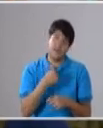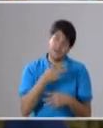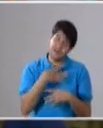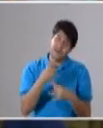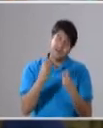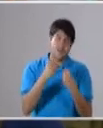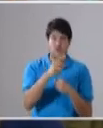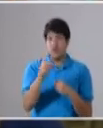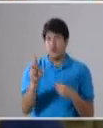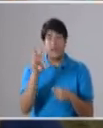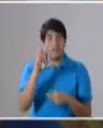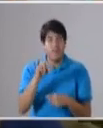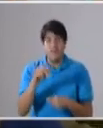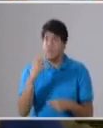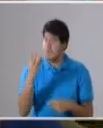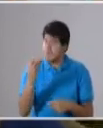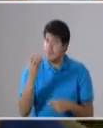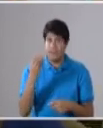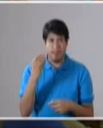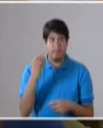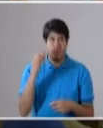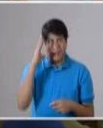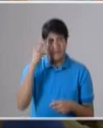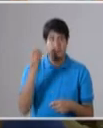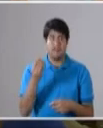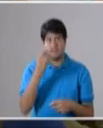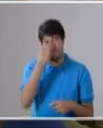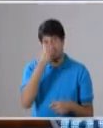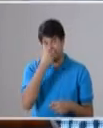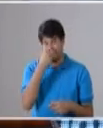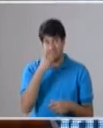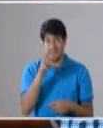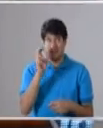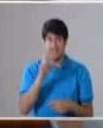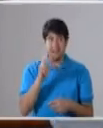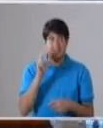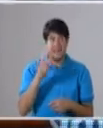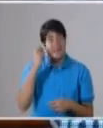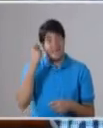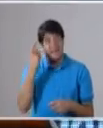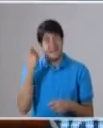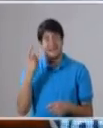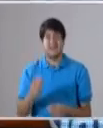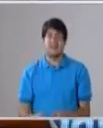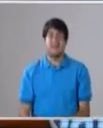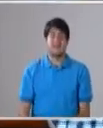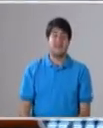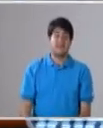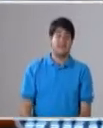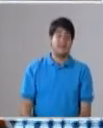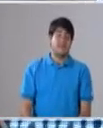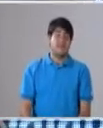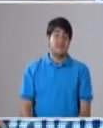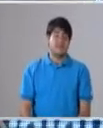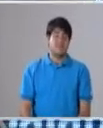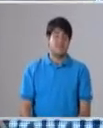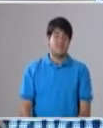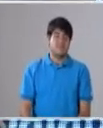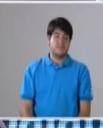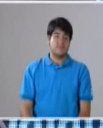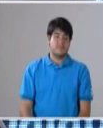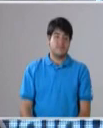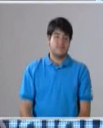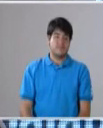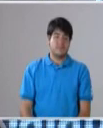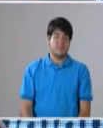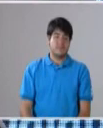eso. Porque si le estoy metiendo miedo a alguien, debe revisar su campamento. ¿Por qué puede tener miedo? Porque alguien tendría miedo